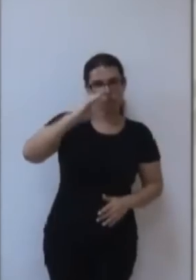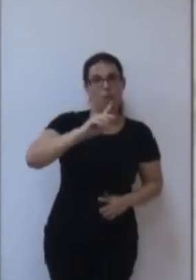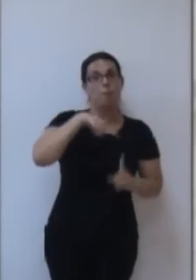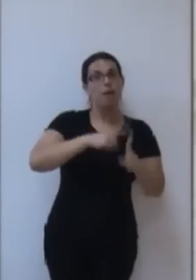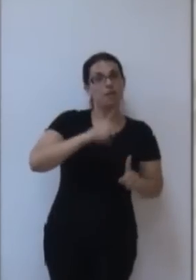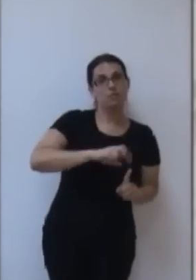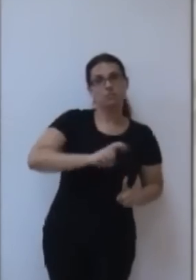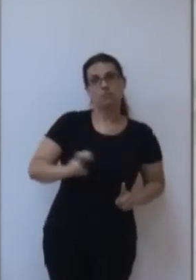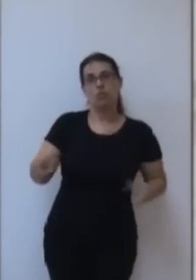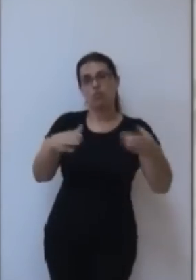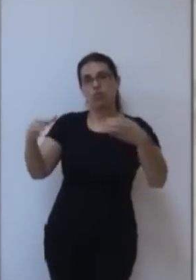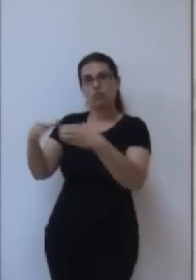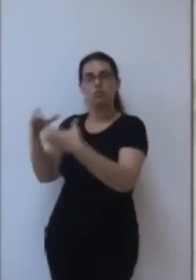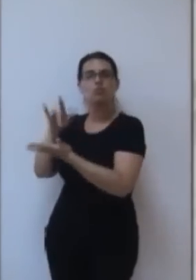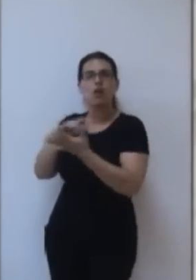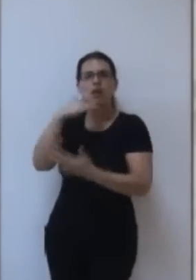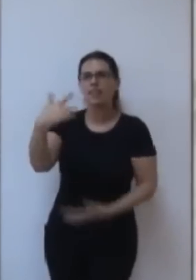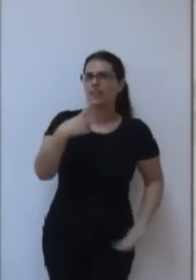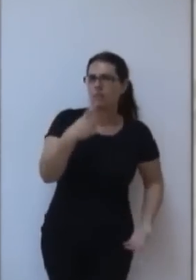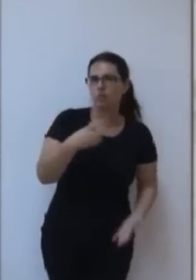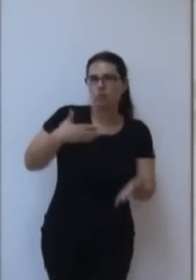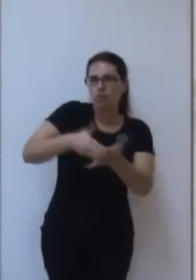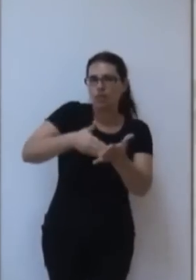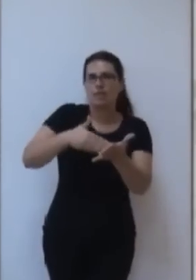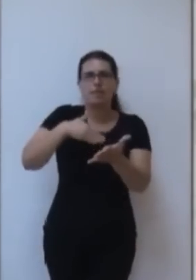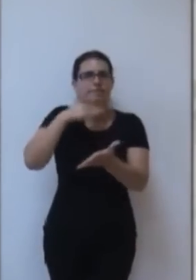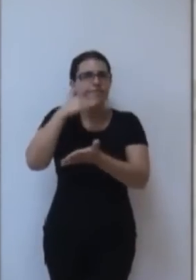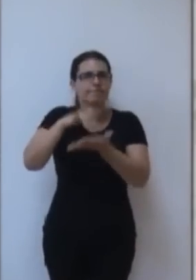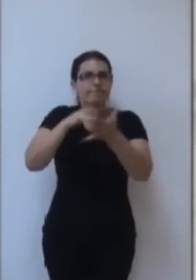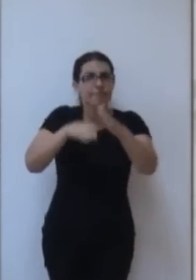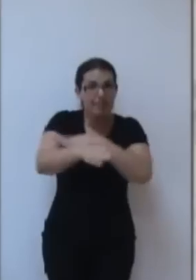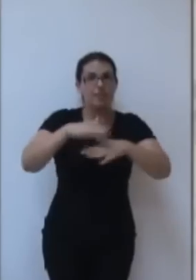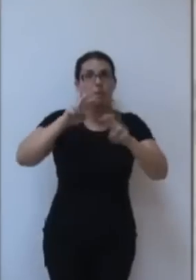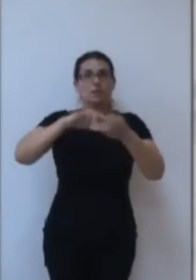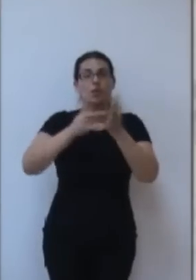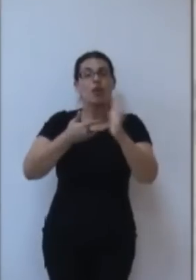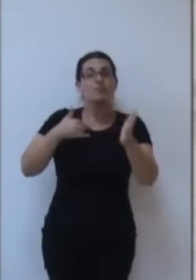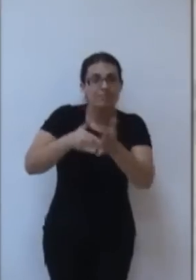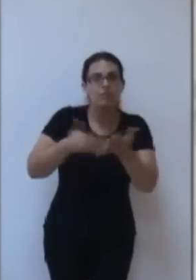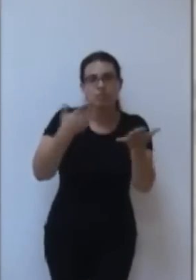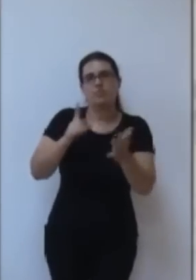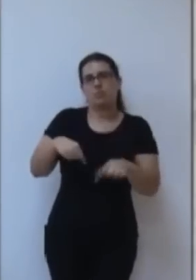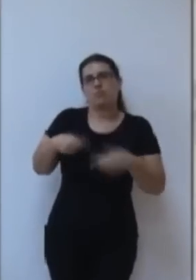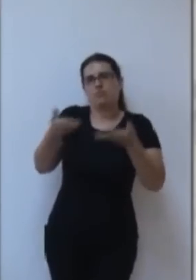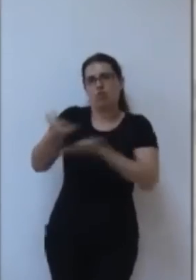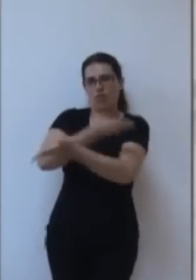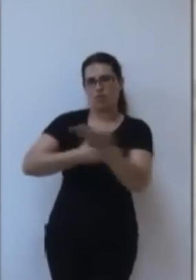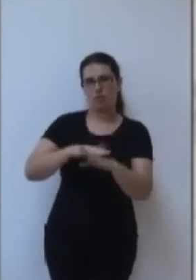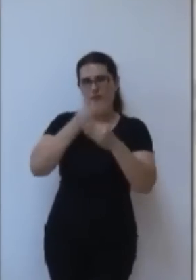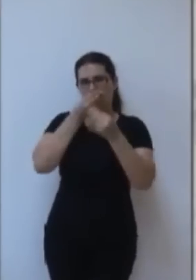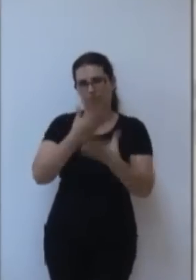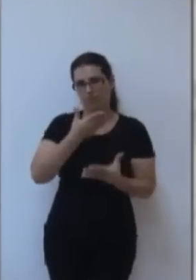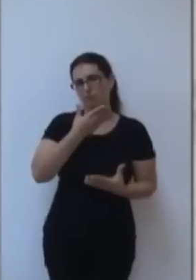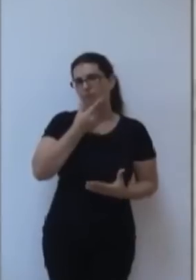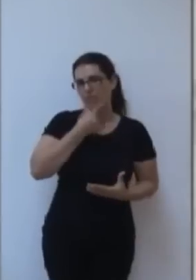colectivos que presentan alguna dificultad a la hora de acceder a las nuevas tecnologías. En este sentido, queremos